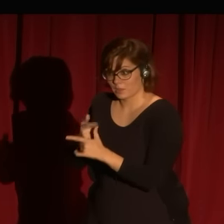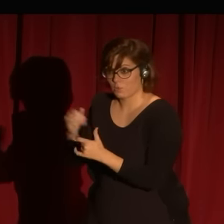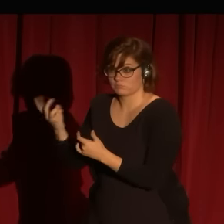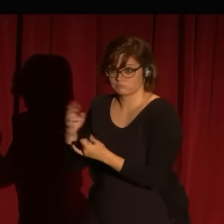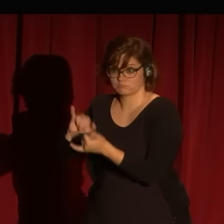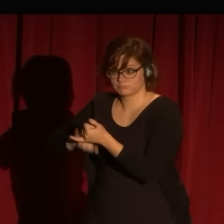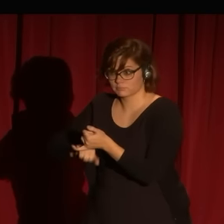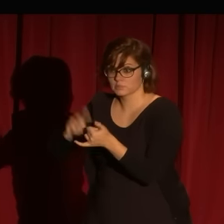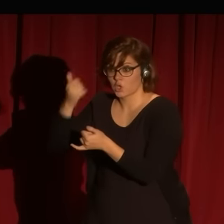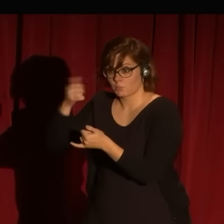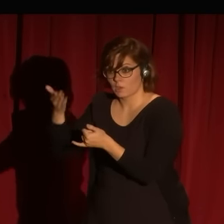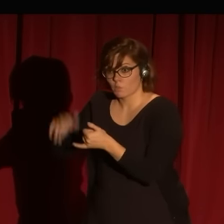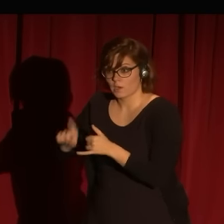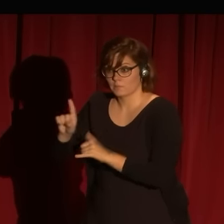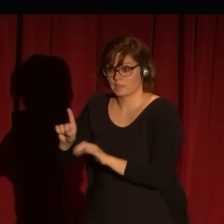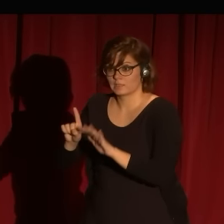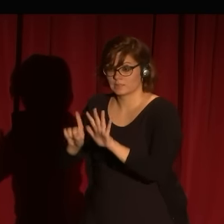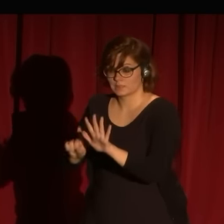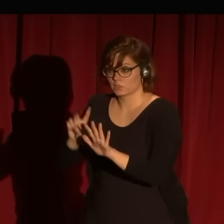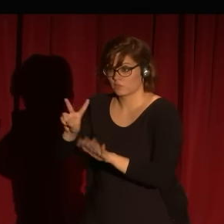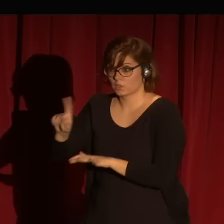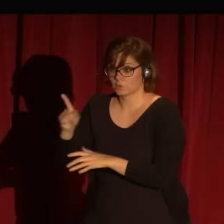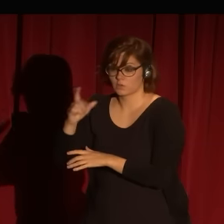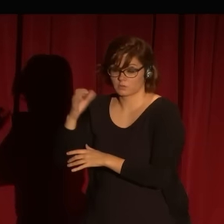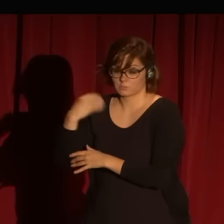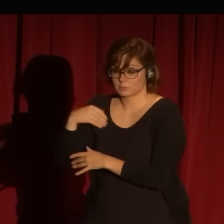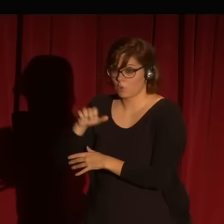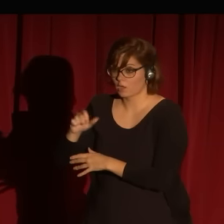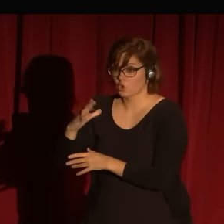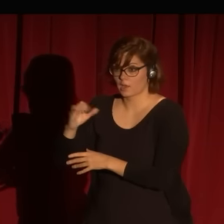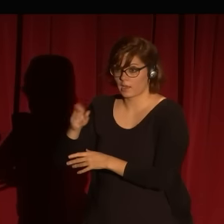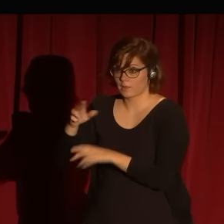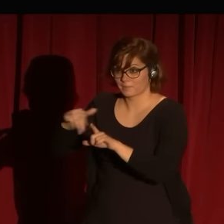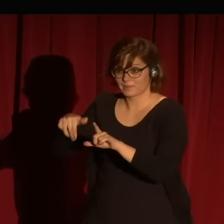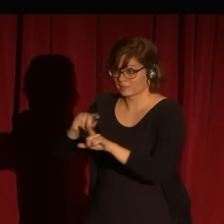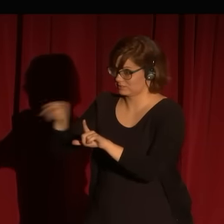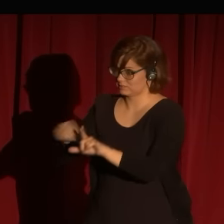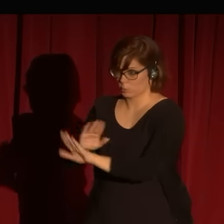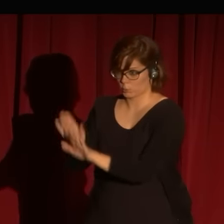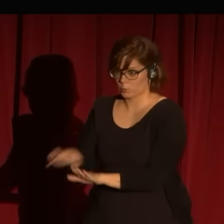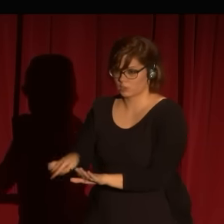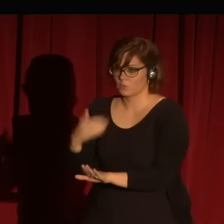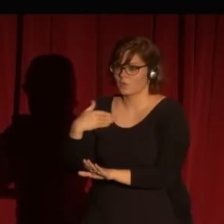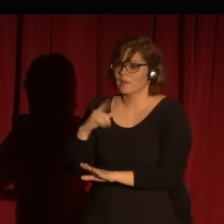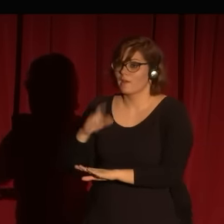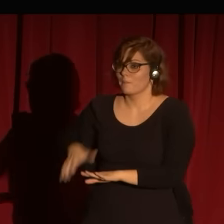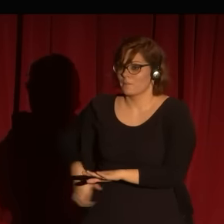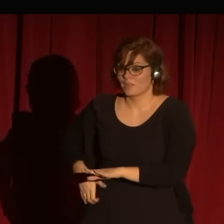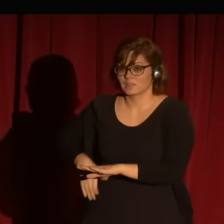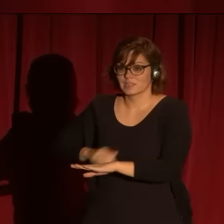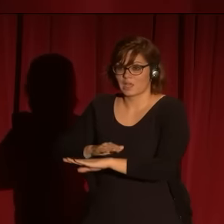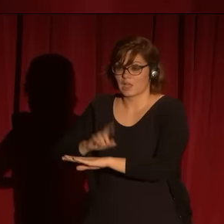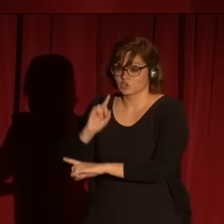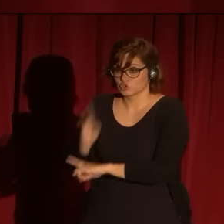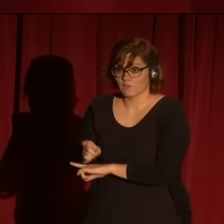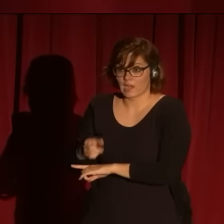1621 el mismo año en el que Clara Peters firma el último cuadro que conocemos ella quedará No ya como princesa soberana de sangre sino como gobernadora pero